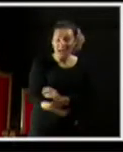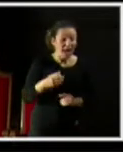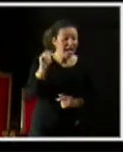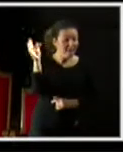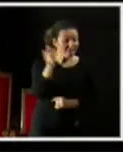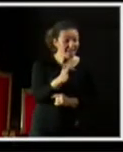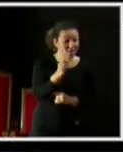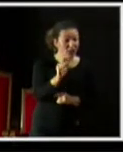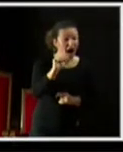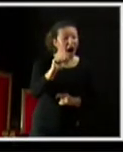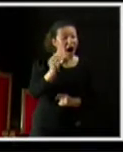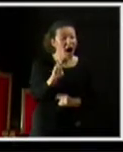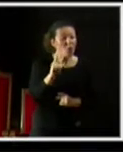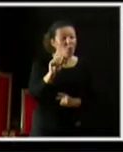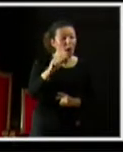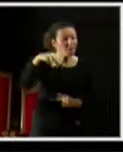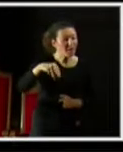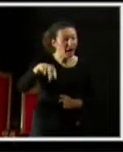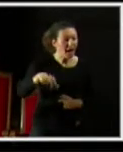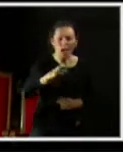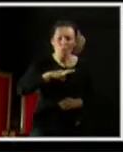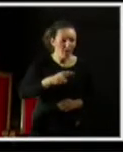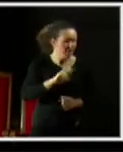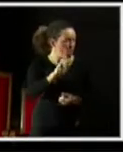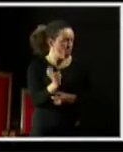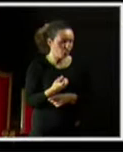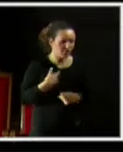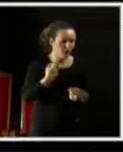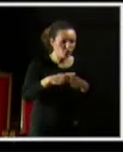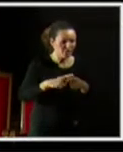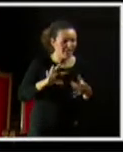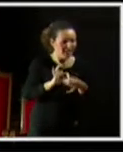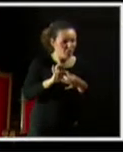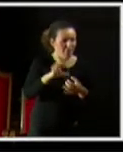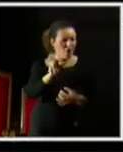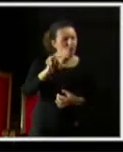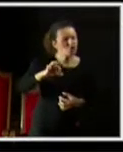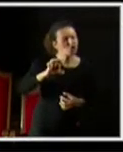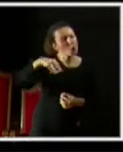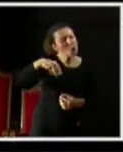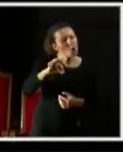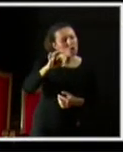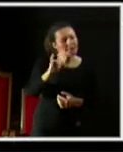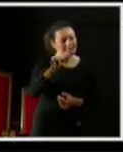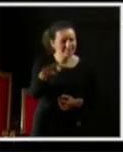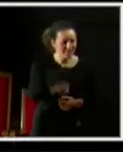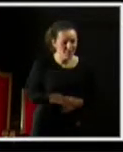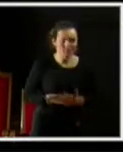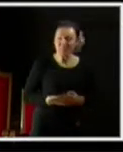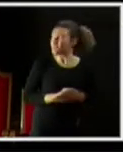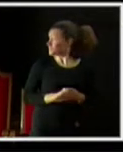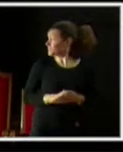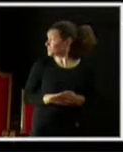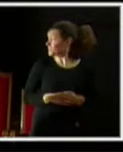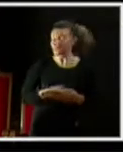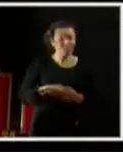estrenado pero seguramente que hay alguna historia en bob sponja hay un montón de cuestiones para hablar de osmosis y demás y cosas relacionadas con